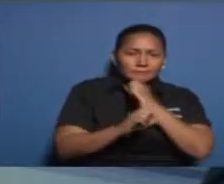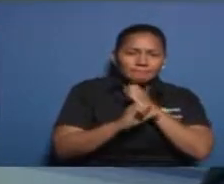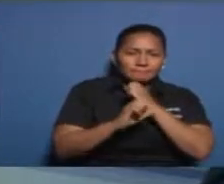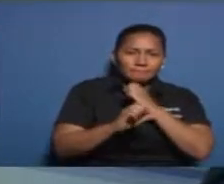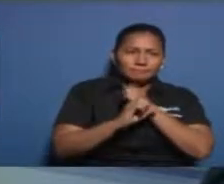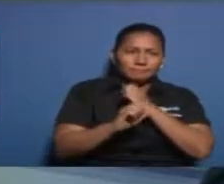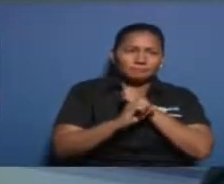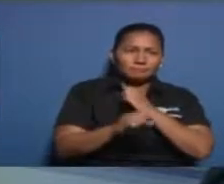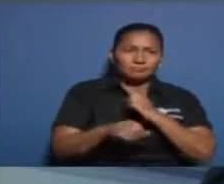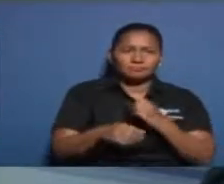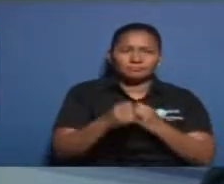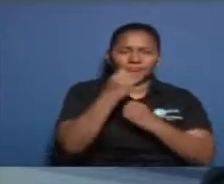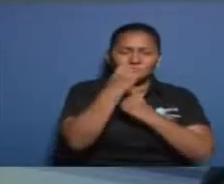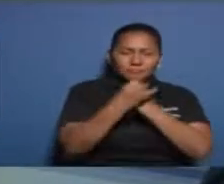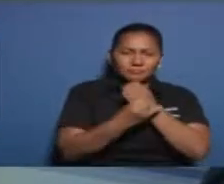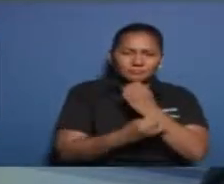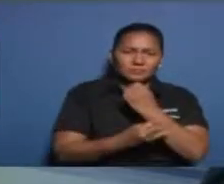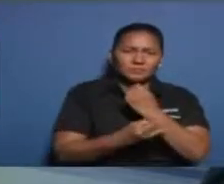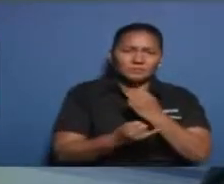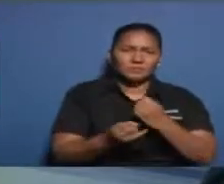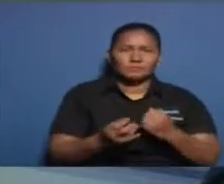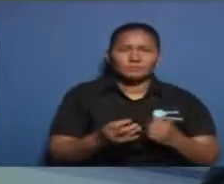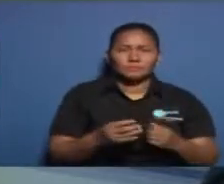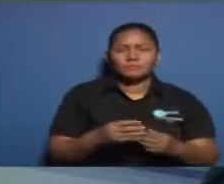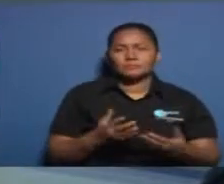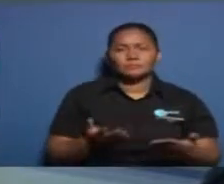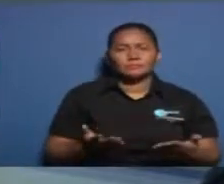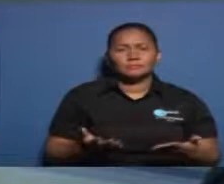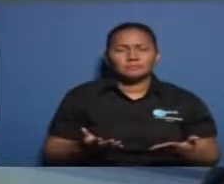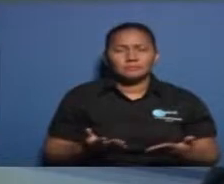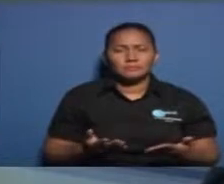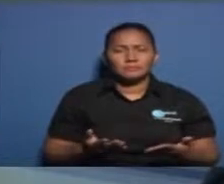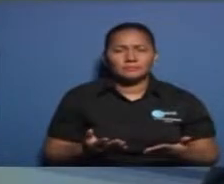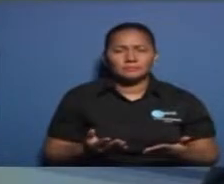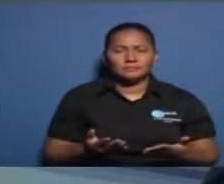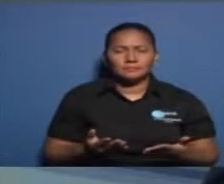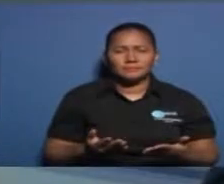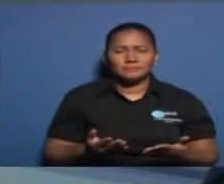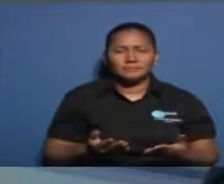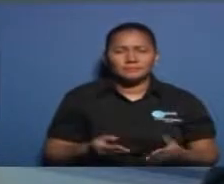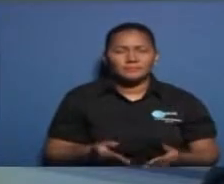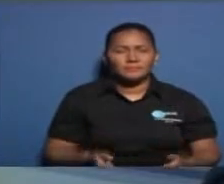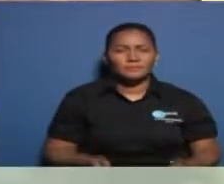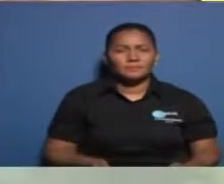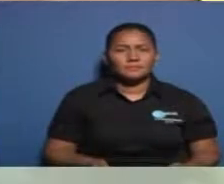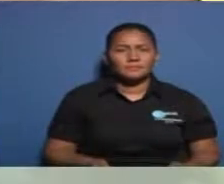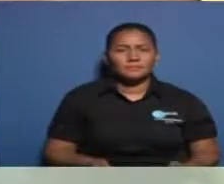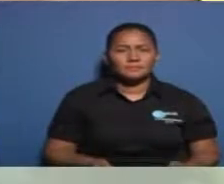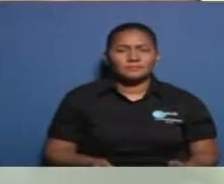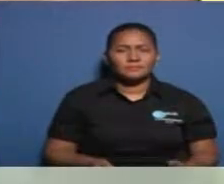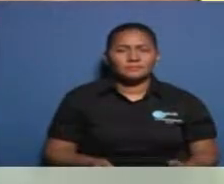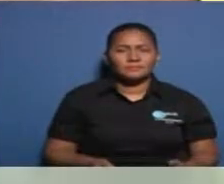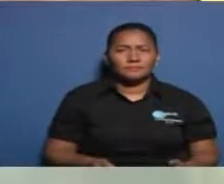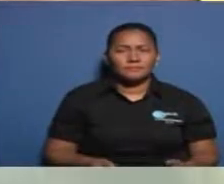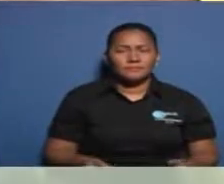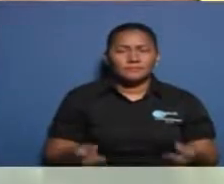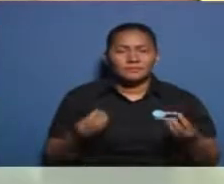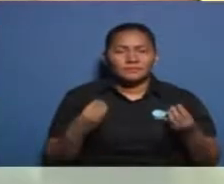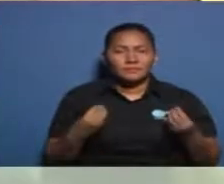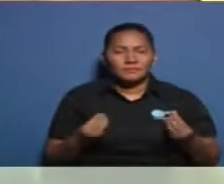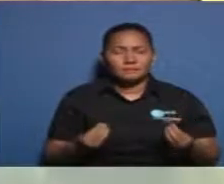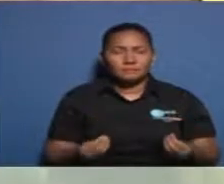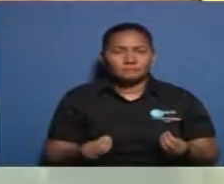los mensajes no no somos conscientes siquiera de que la inmensa mayoría de los